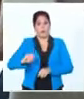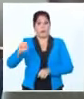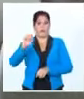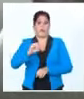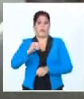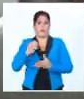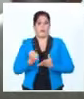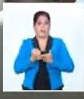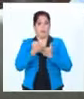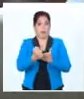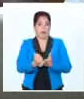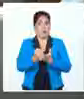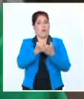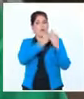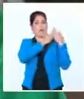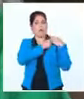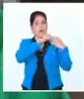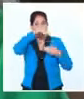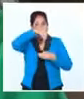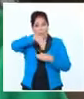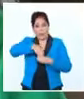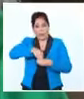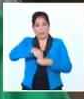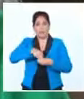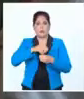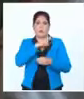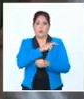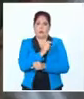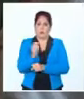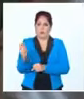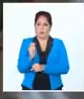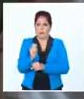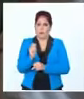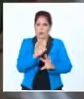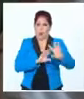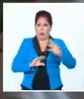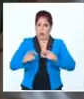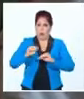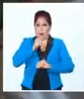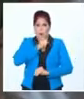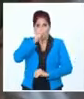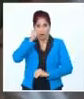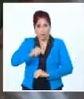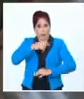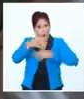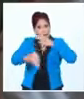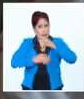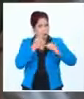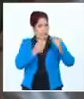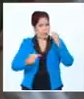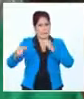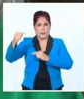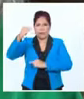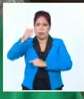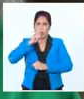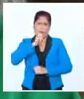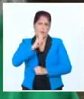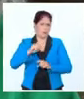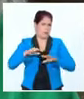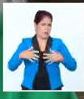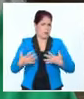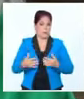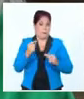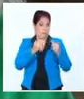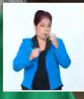corresponsabilidad en el desarrollo del año lectivo. En conversación con la prensa, se refirió a los principales retos del curso. Los